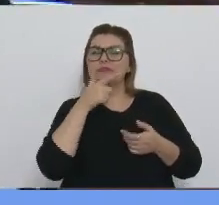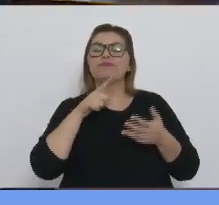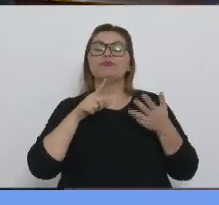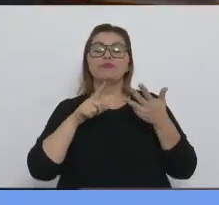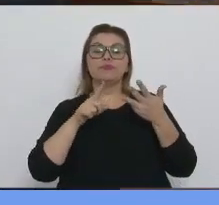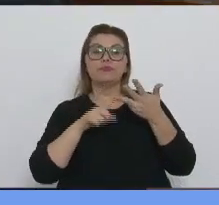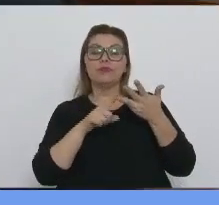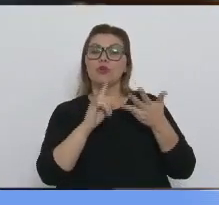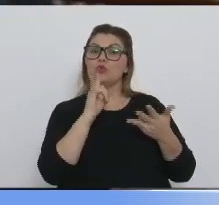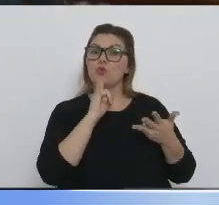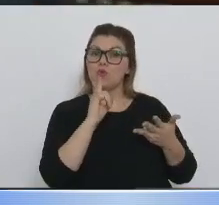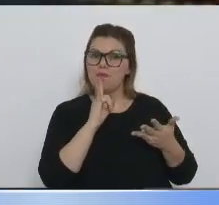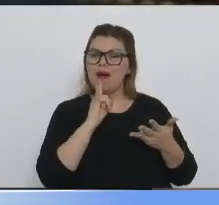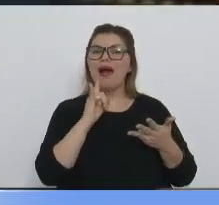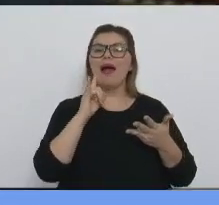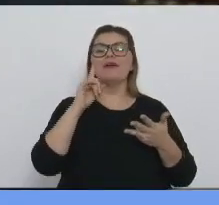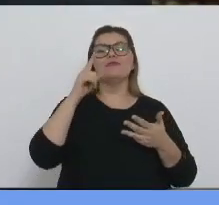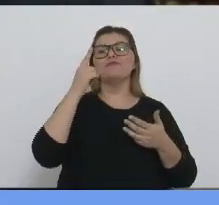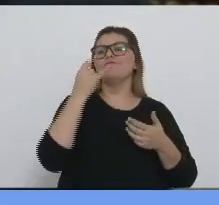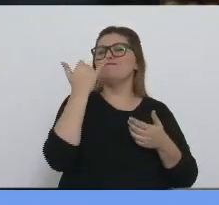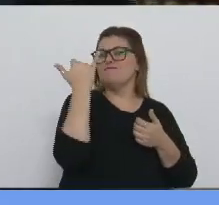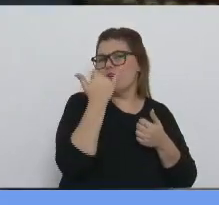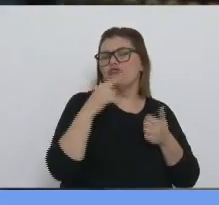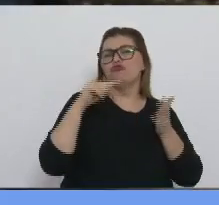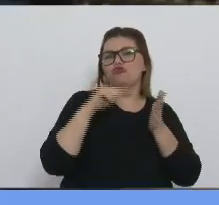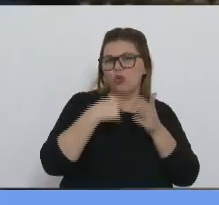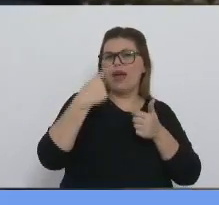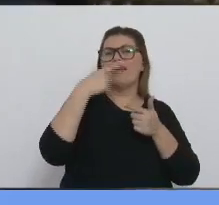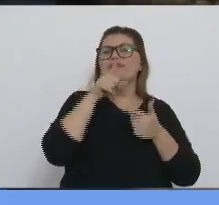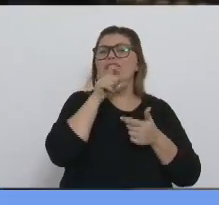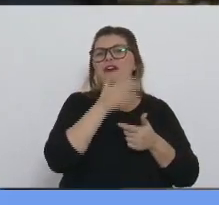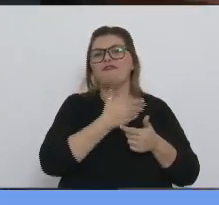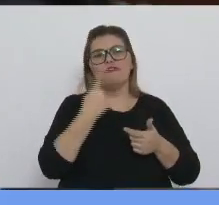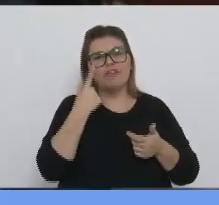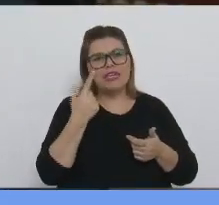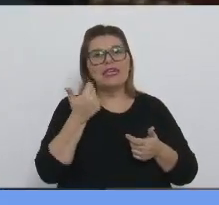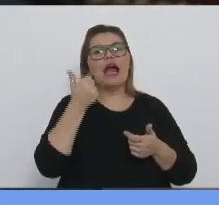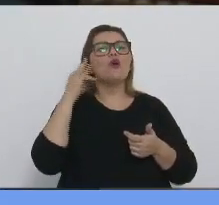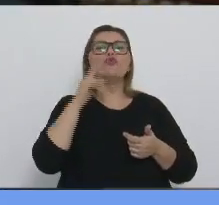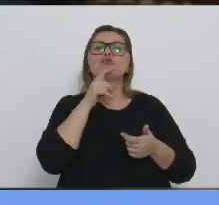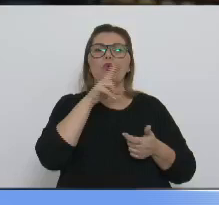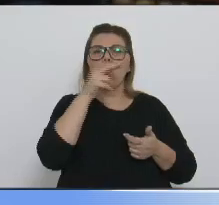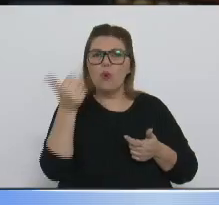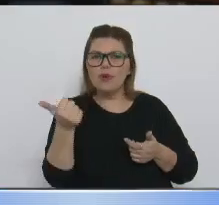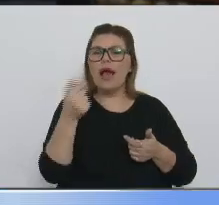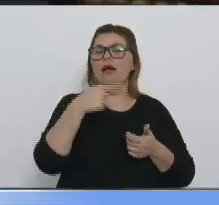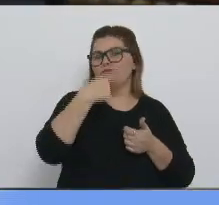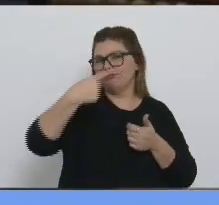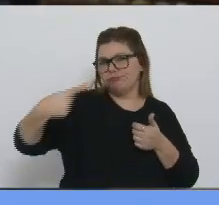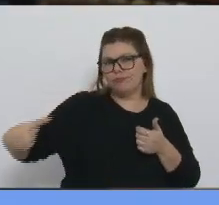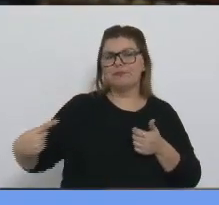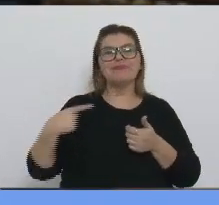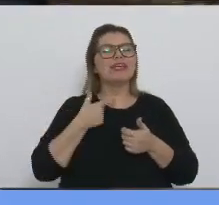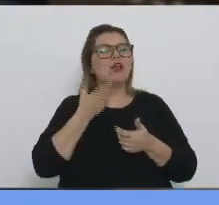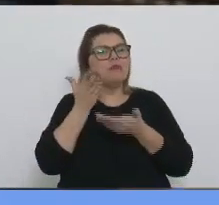alpachiri concepción el mollar tafí del valle angostura y aquí quiero disculpar a